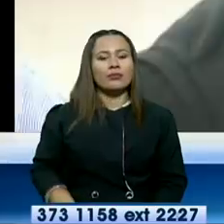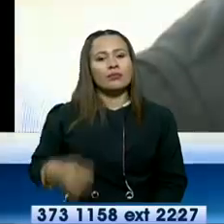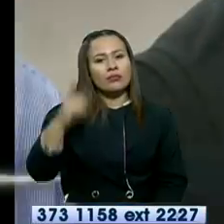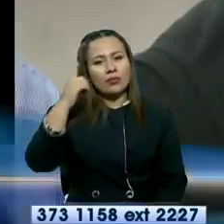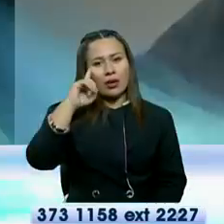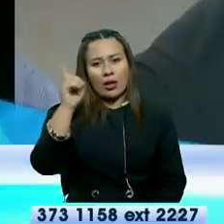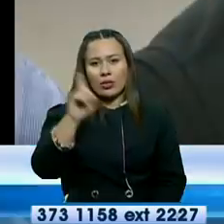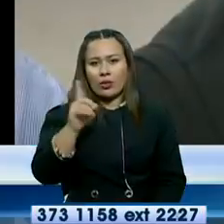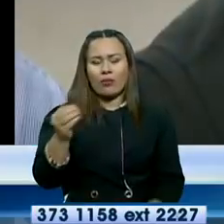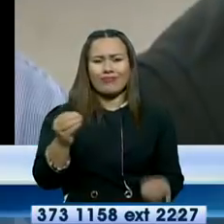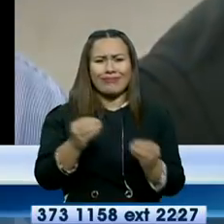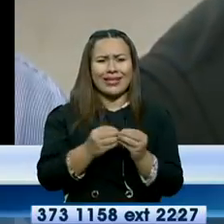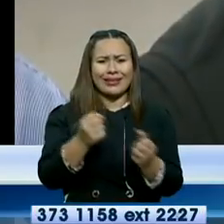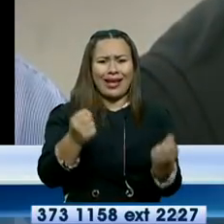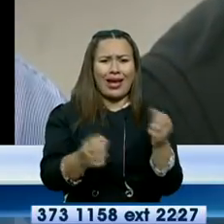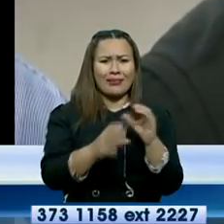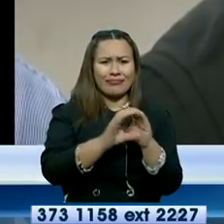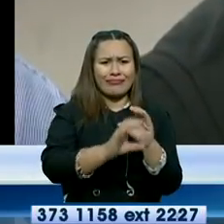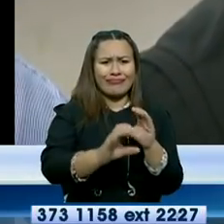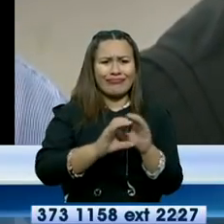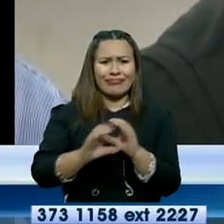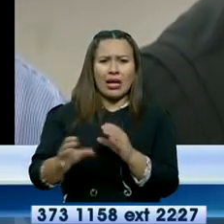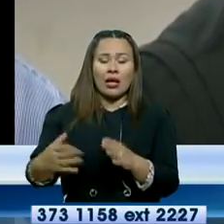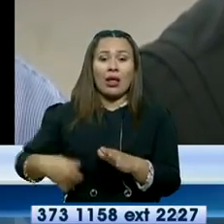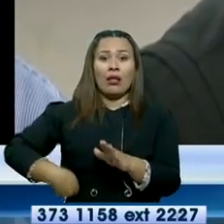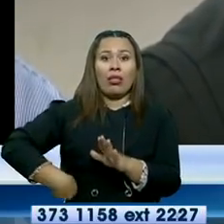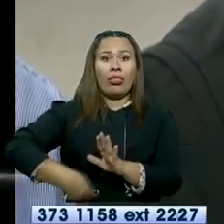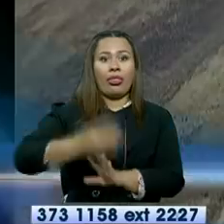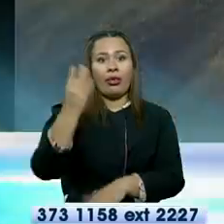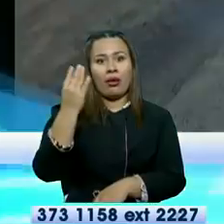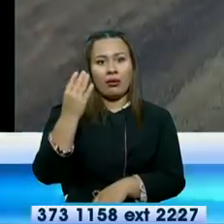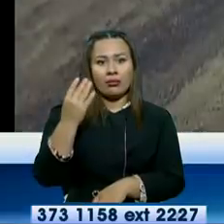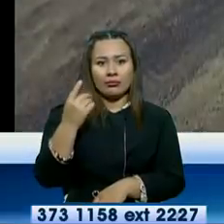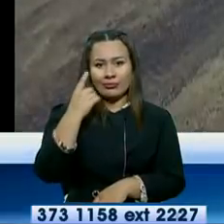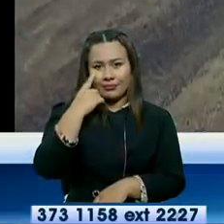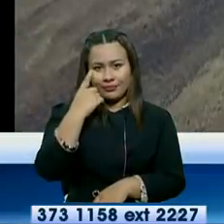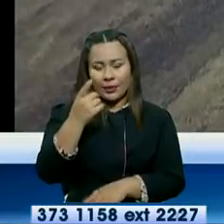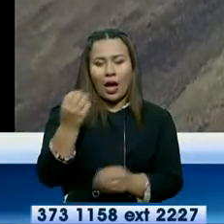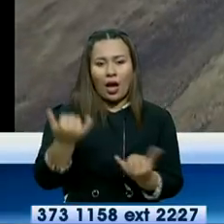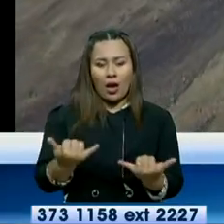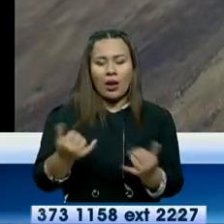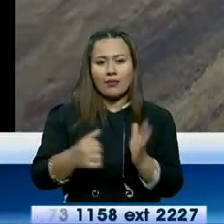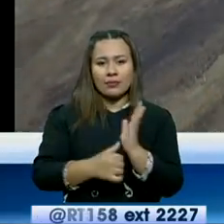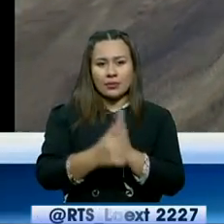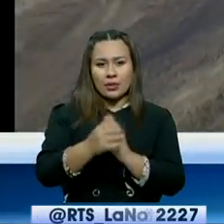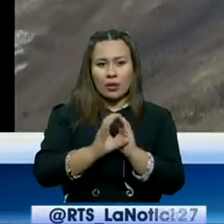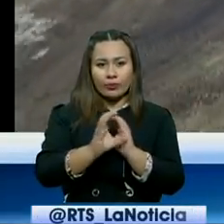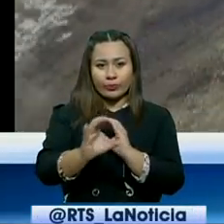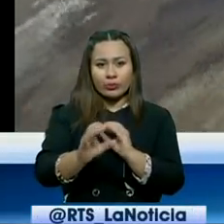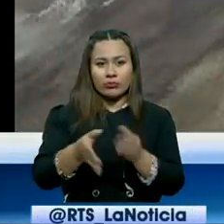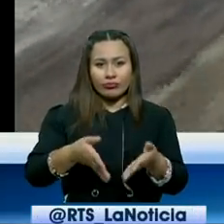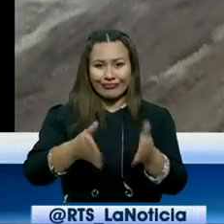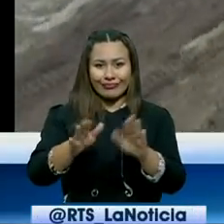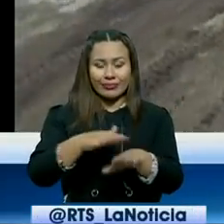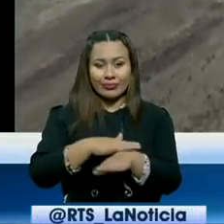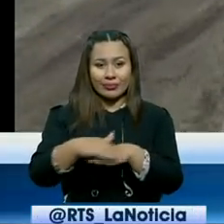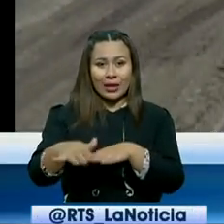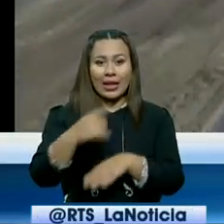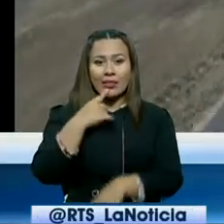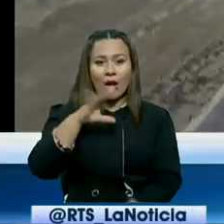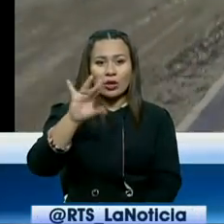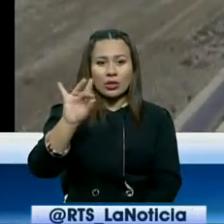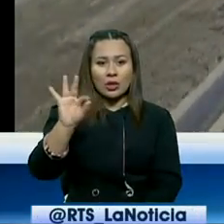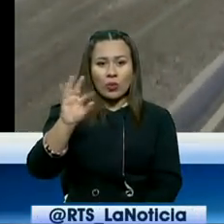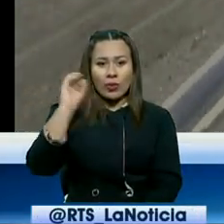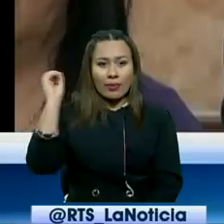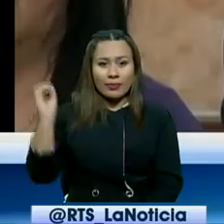de muchos vehículos que excedan la velocidad. El Ministerio de Transportes y Obras Públicas informó que el 89% de las vías están